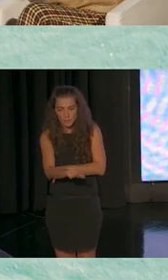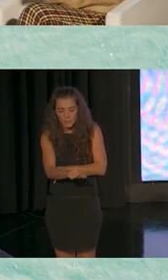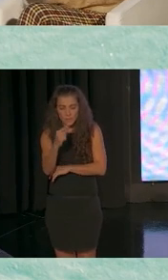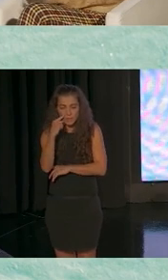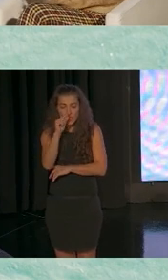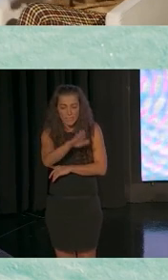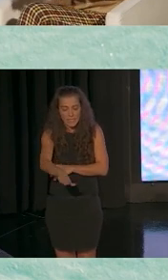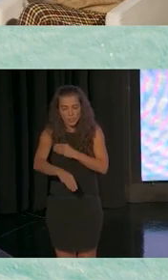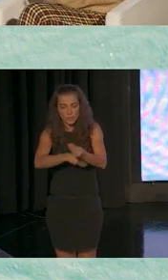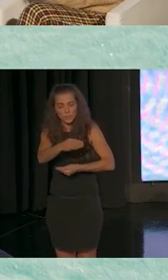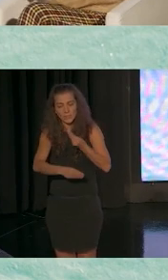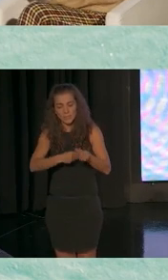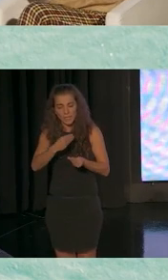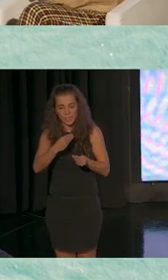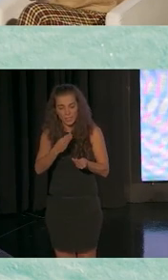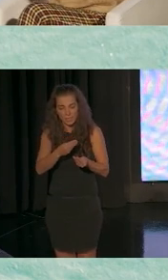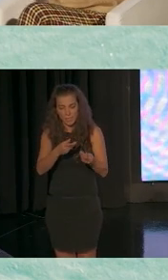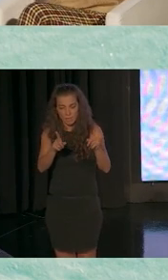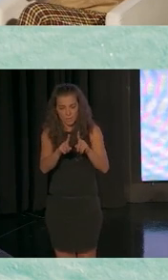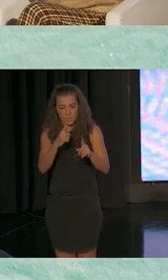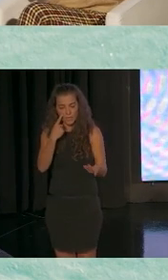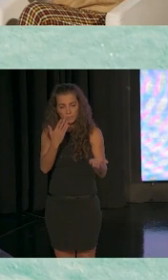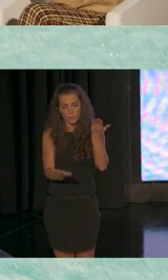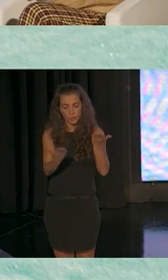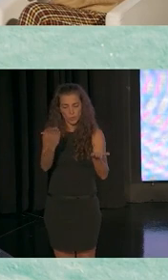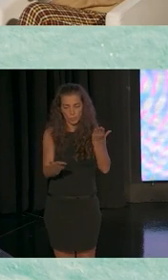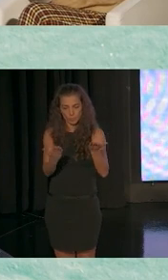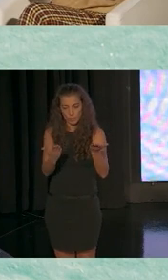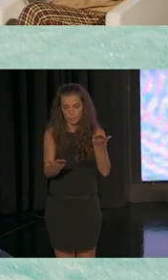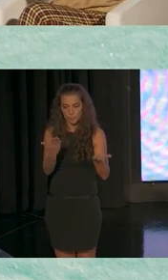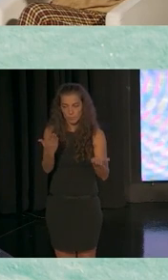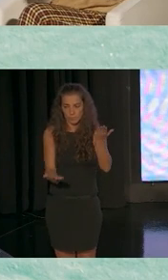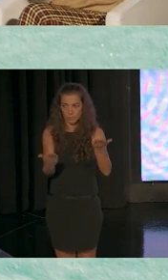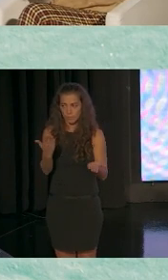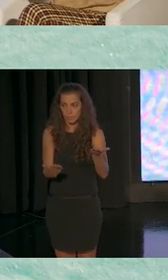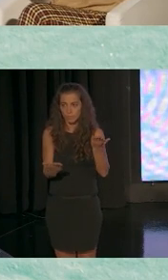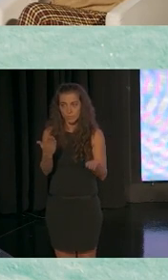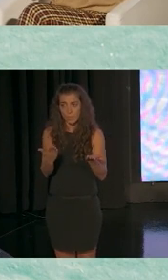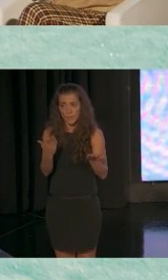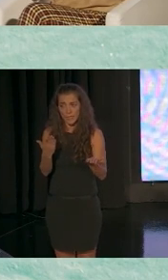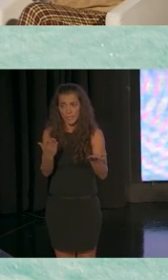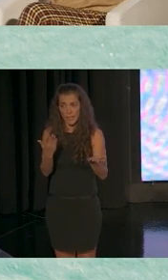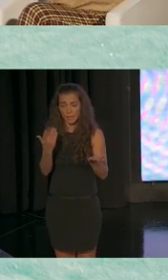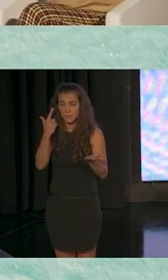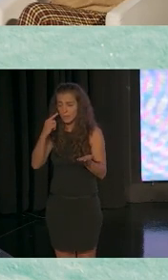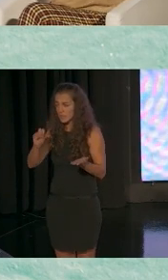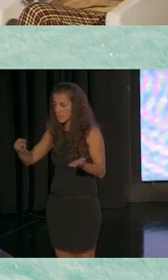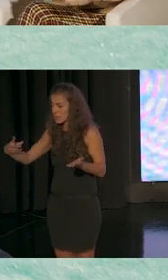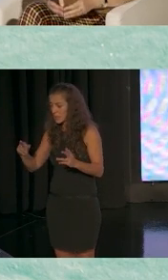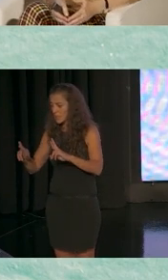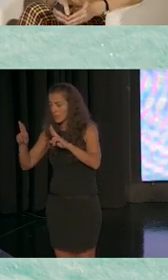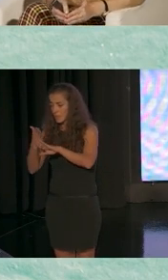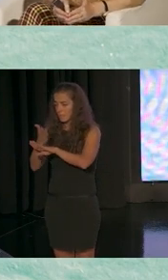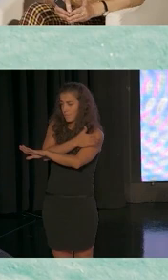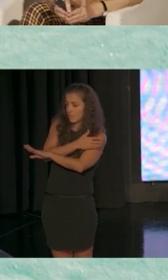hacen los niños y a compararlos con lo comparar eso que hacen con Cómo se esperaría o Con qué se